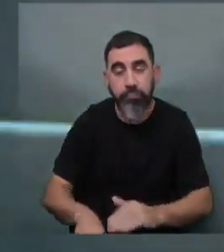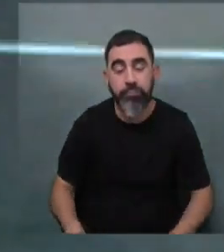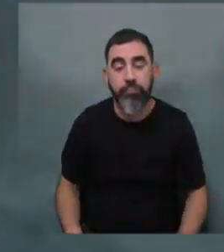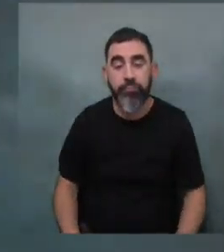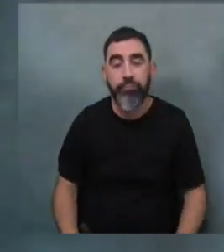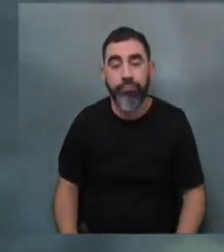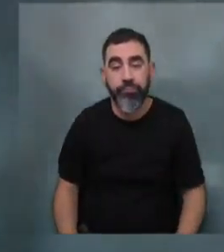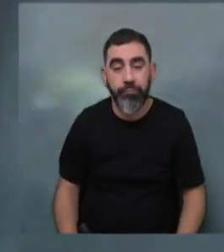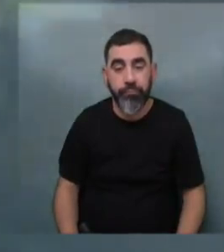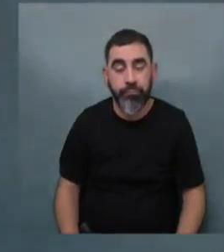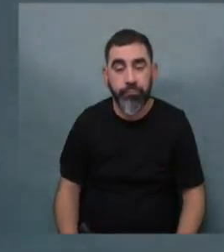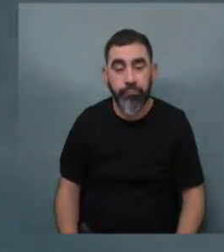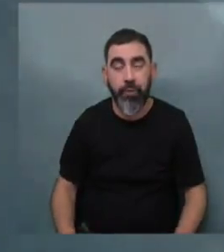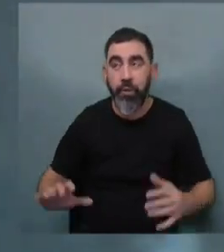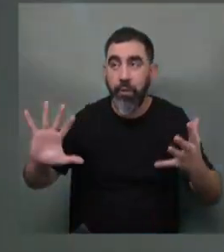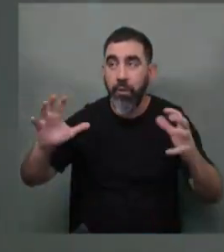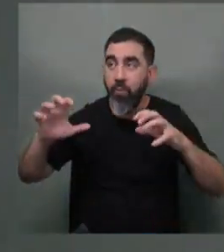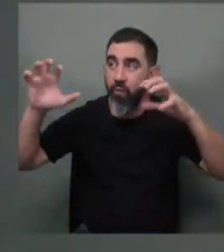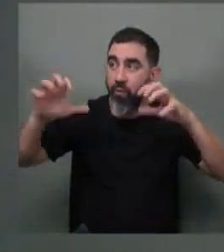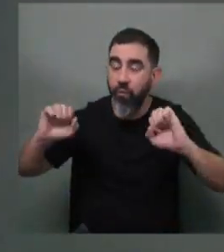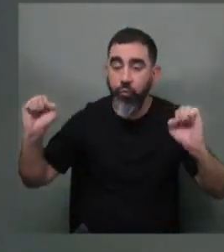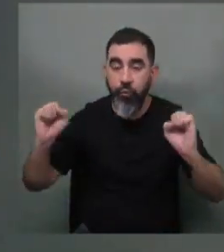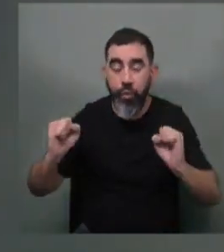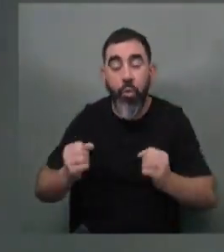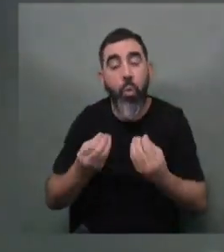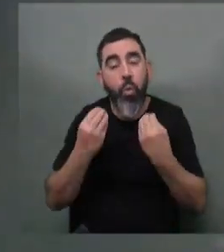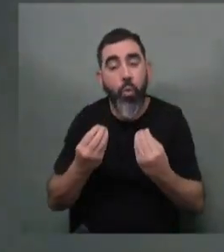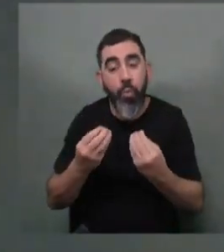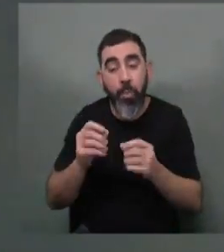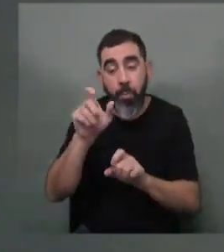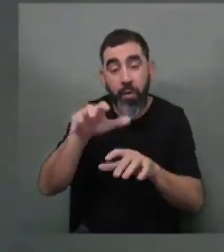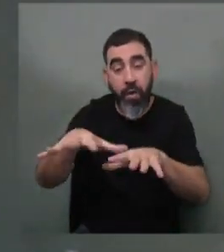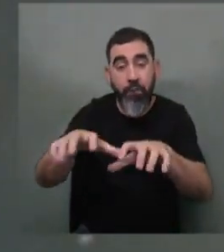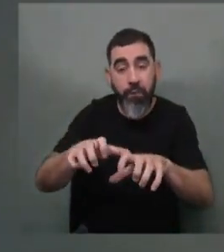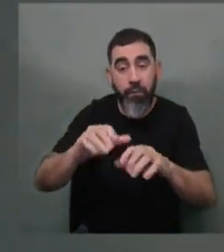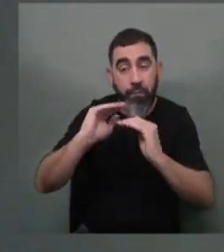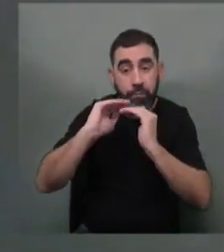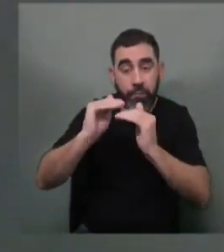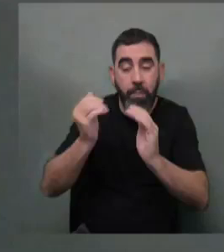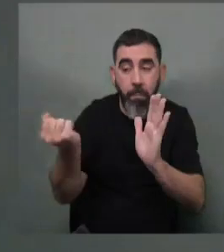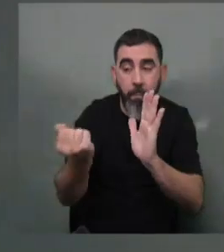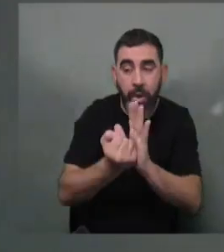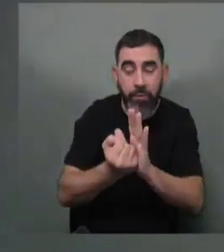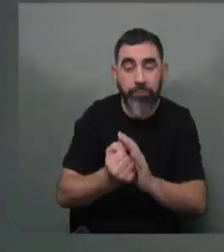cobijen de las inclemencias del tiempo, y como quienes habitaron este alero fueron dejando sus huellas. Bueno, Rafael Suárez